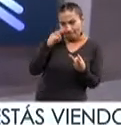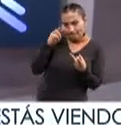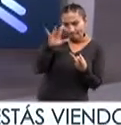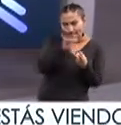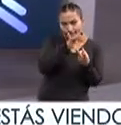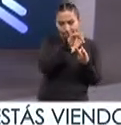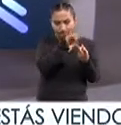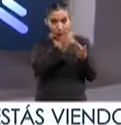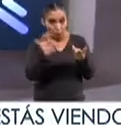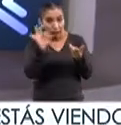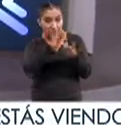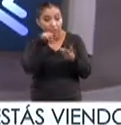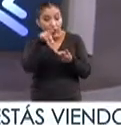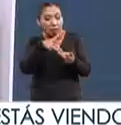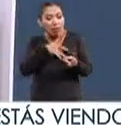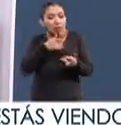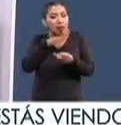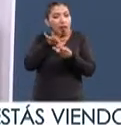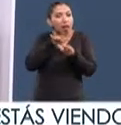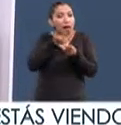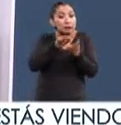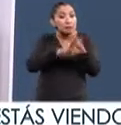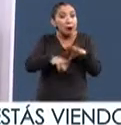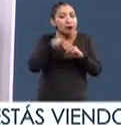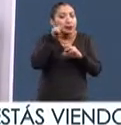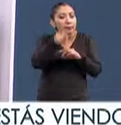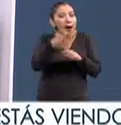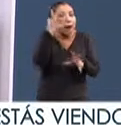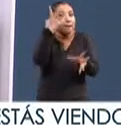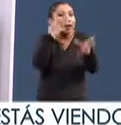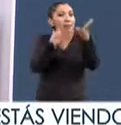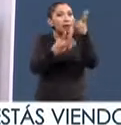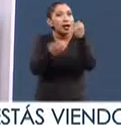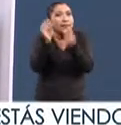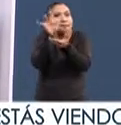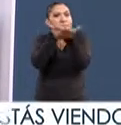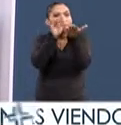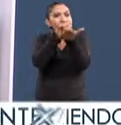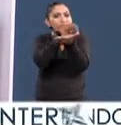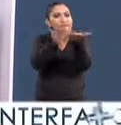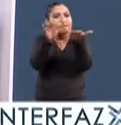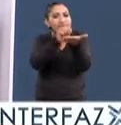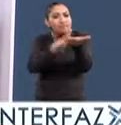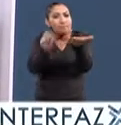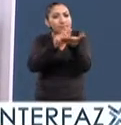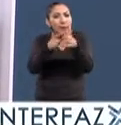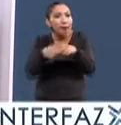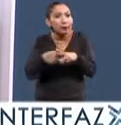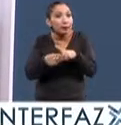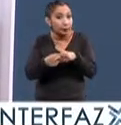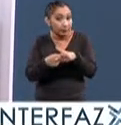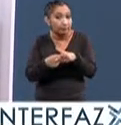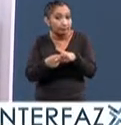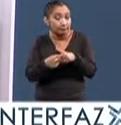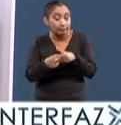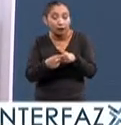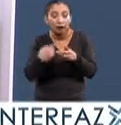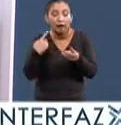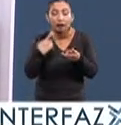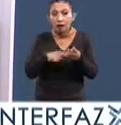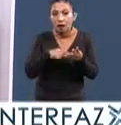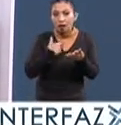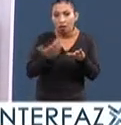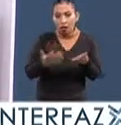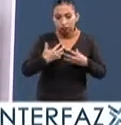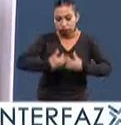muy importante porque la parte perceptual son las bases para el aprendizaje de la lectoescritura y matemáticas. La